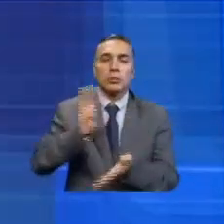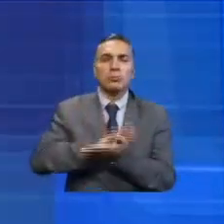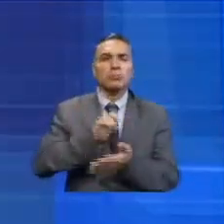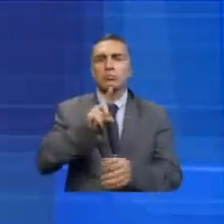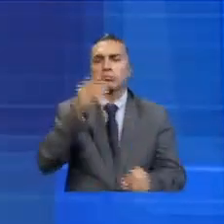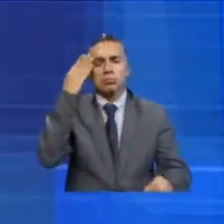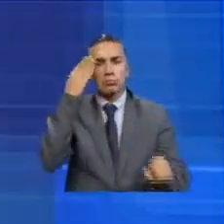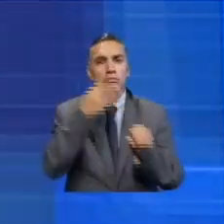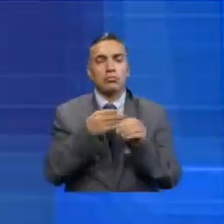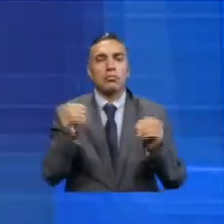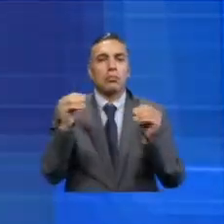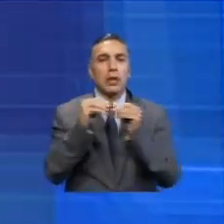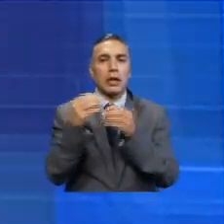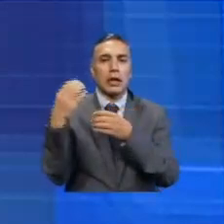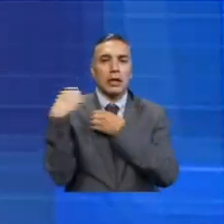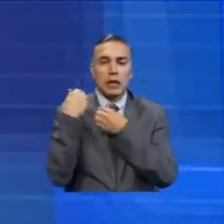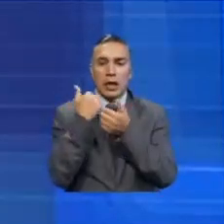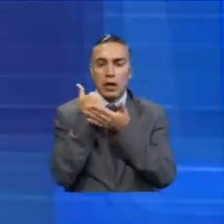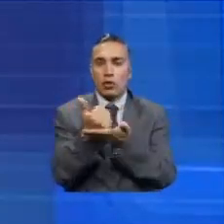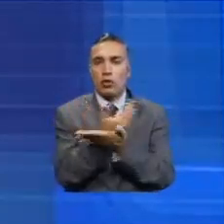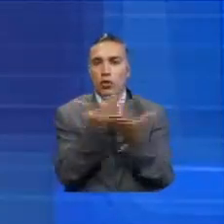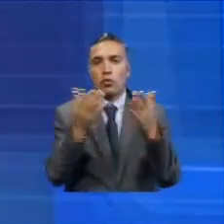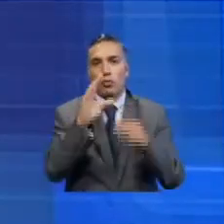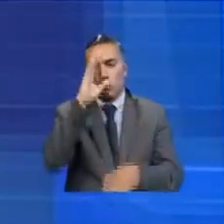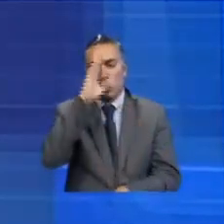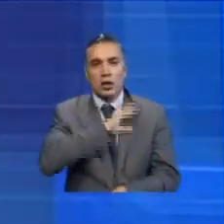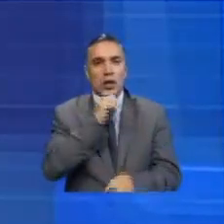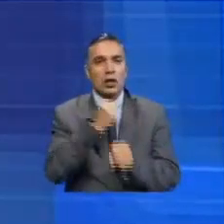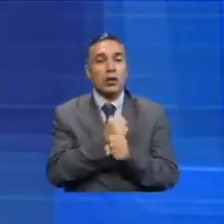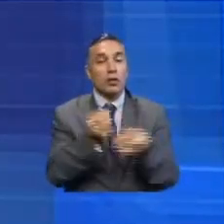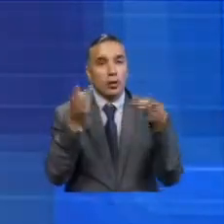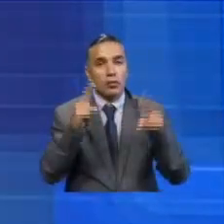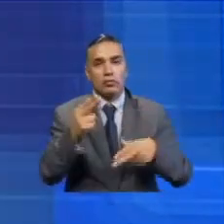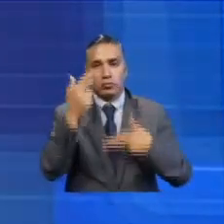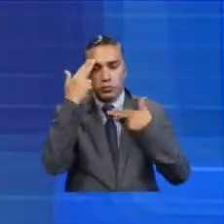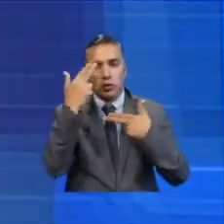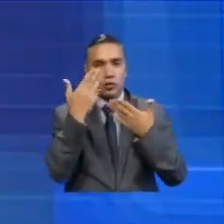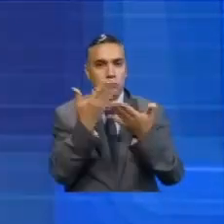es brindar garantías al trabajo de la policía y de los militares, acotó.